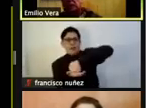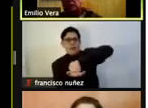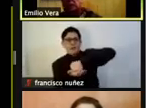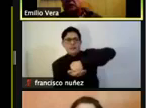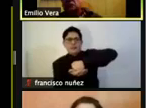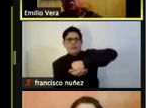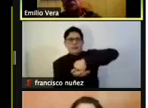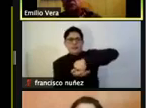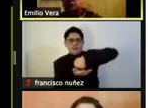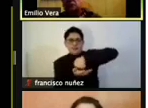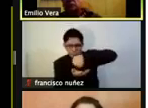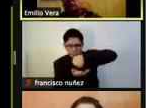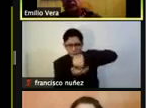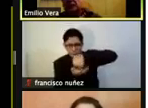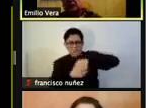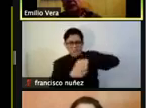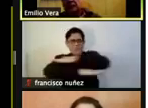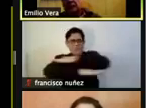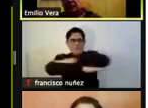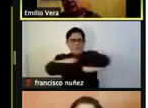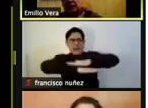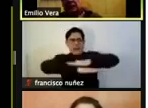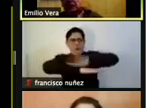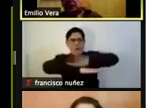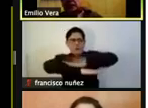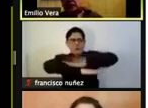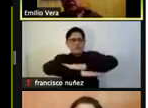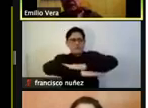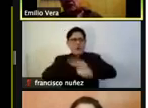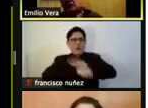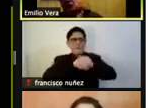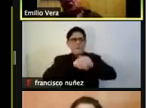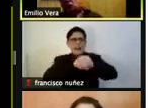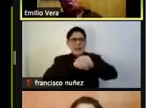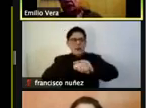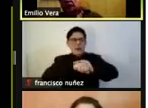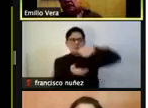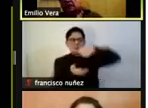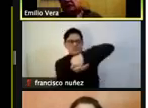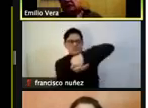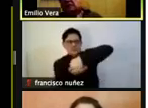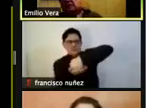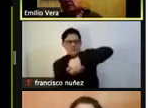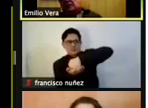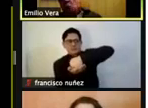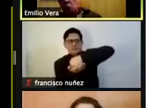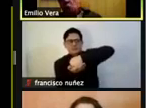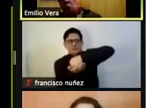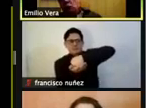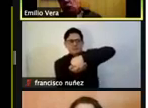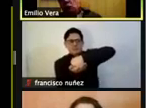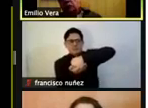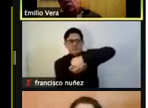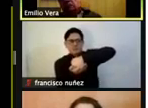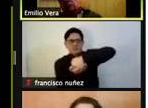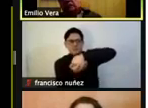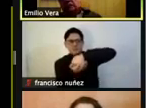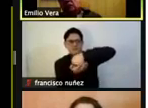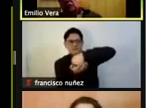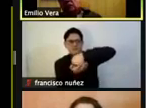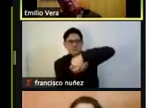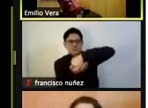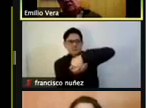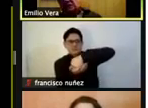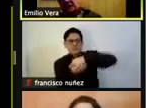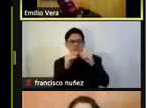delgadas. Y hay una estructura sísmica muy particular, muy similar, ¿no es cierto?,